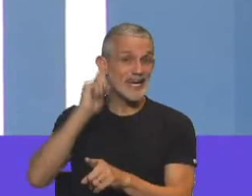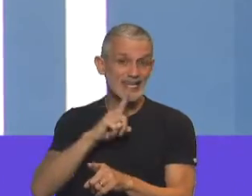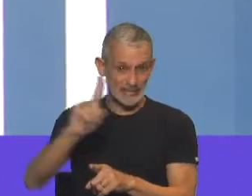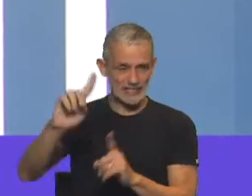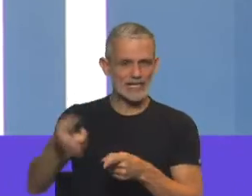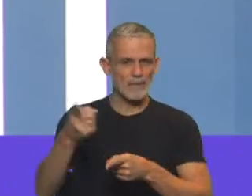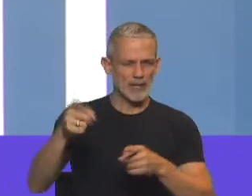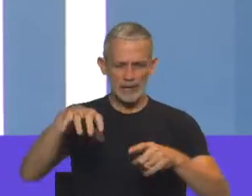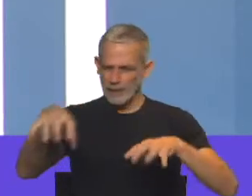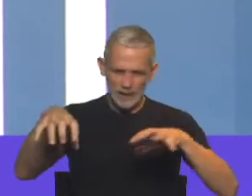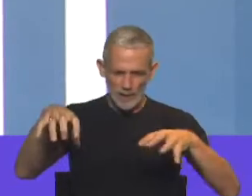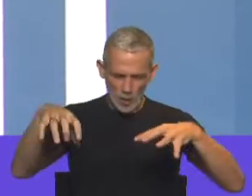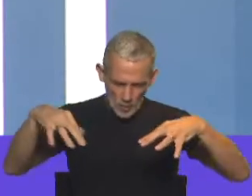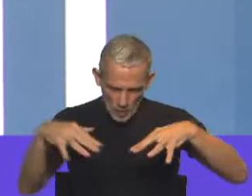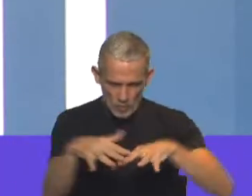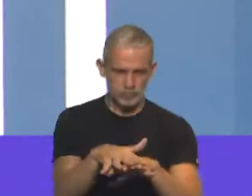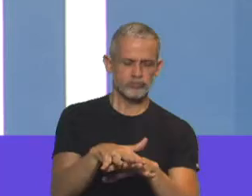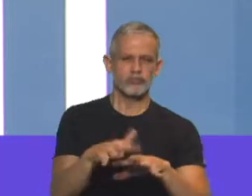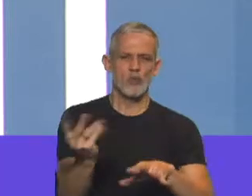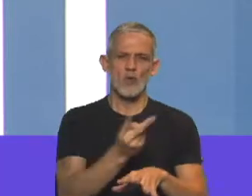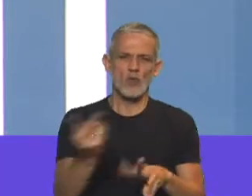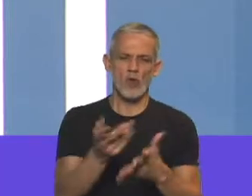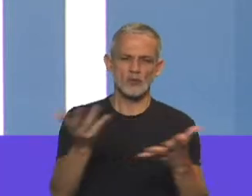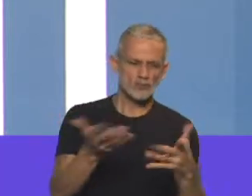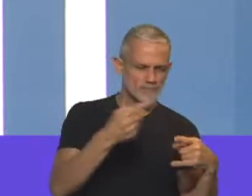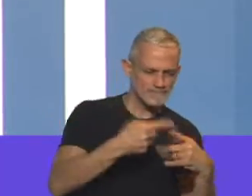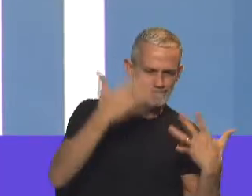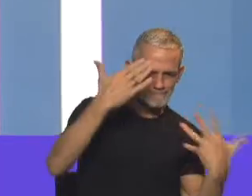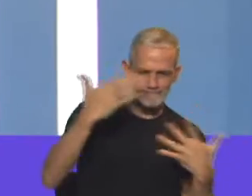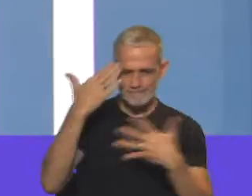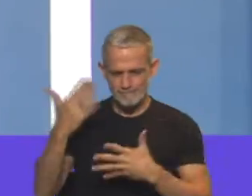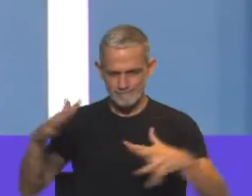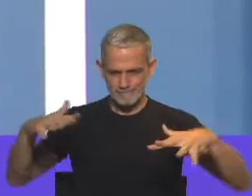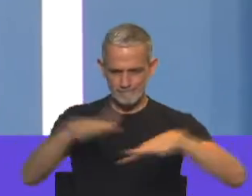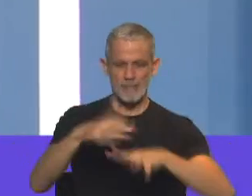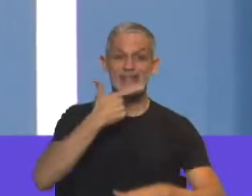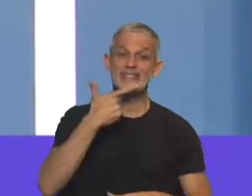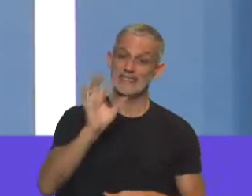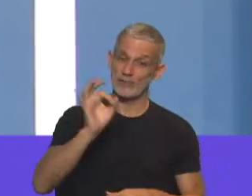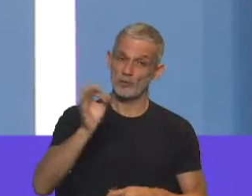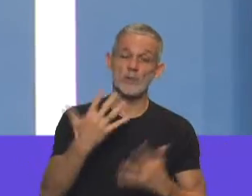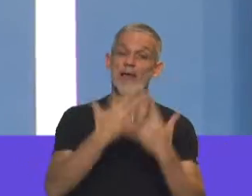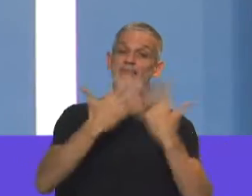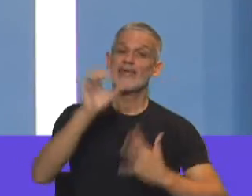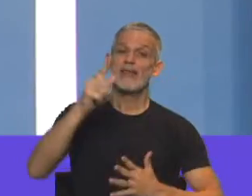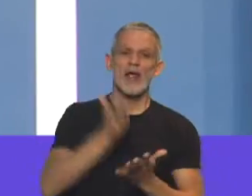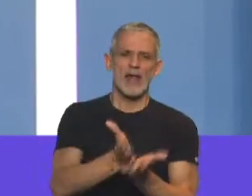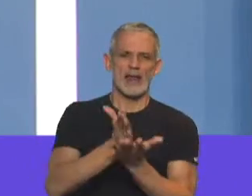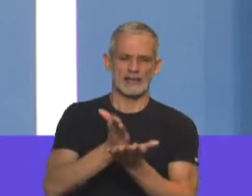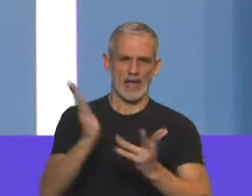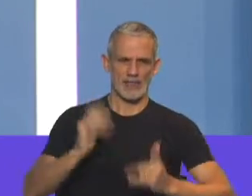vamos a ver de qué manera se compatibiliza territorio 17 de octubre el día de la lealtad